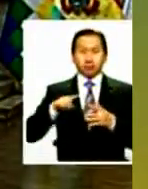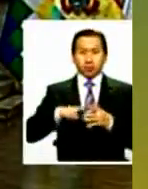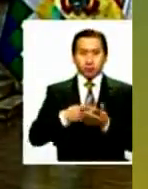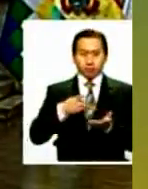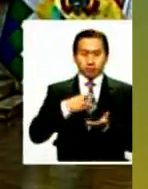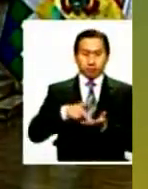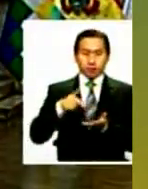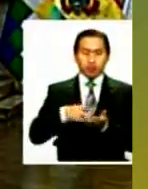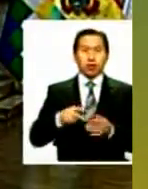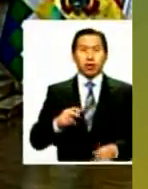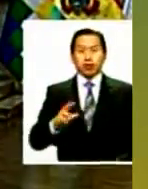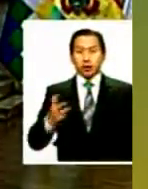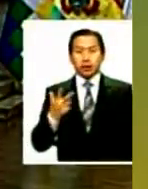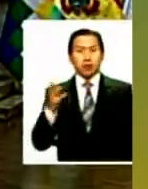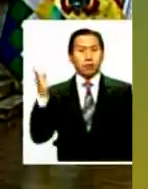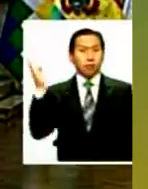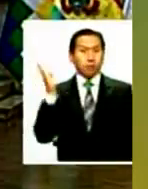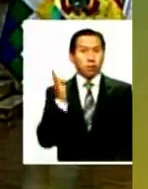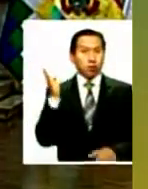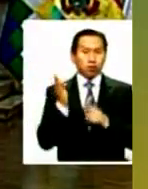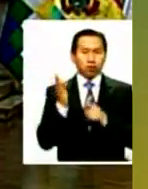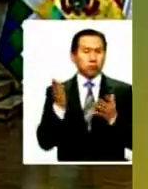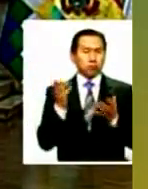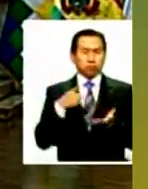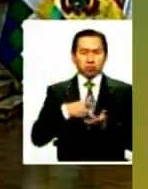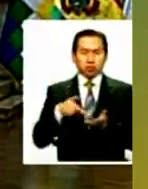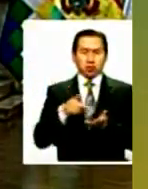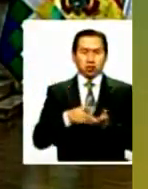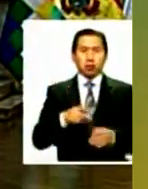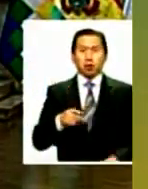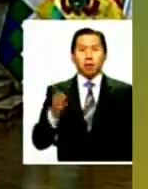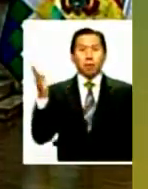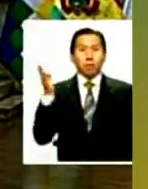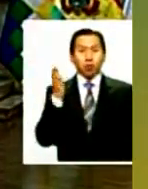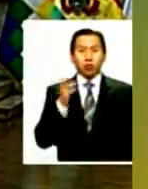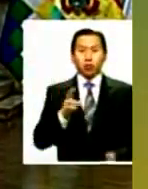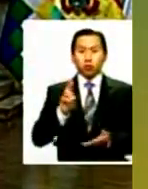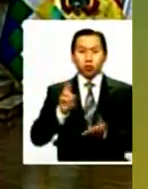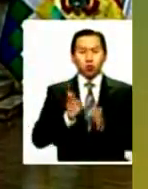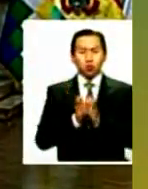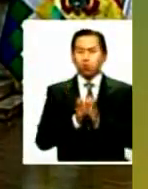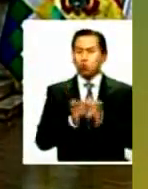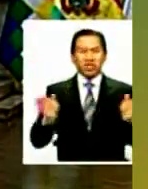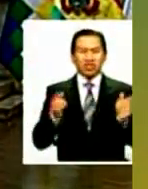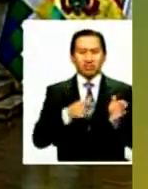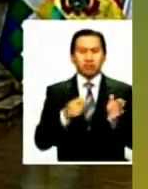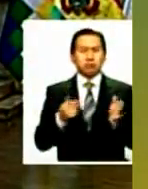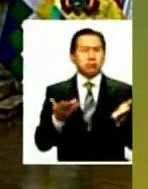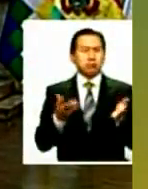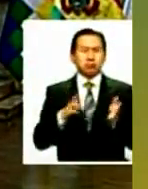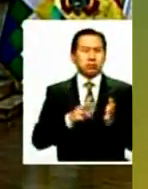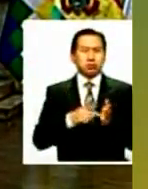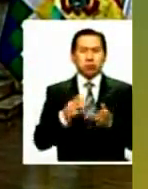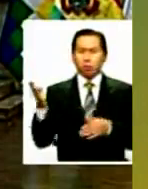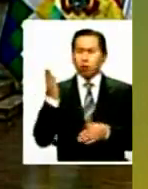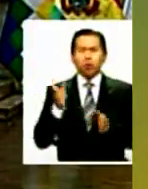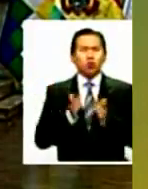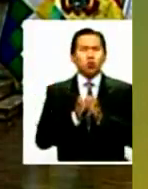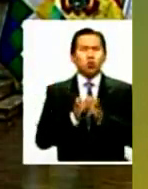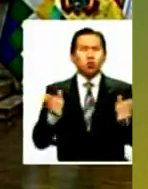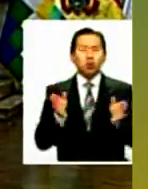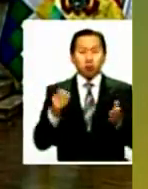cuarentena. También hemos visto que muchas de las personas que no estaban pudiendo recibir porque no estaban